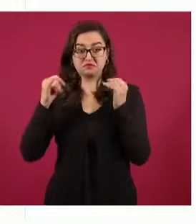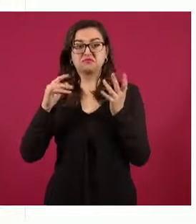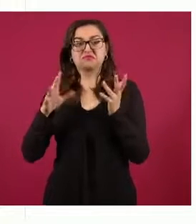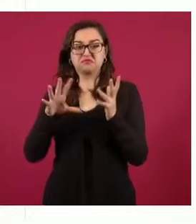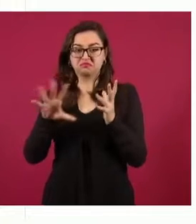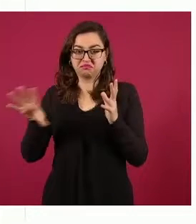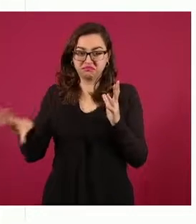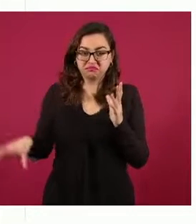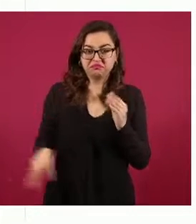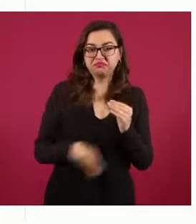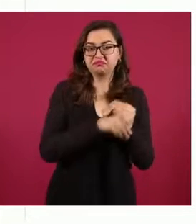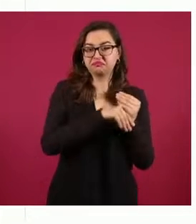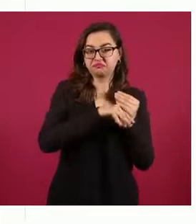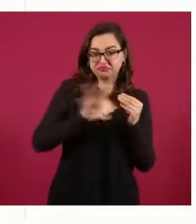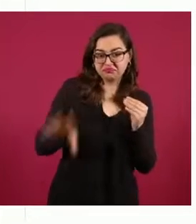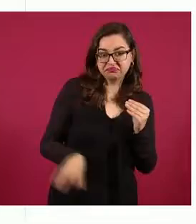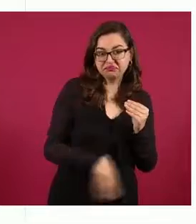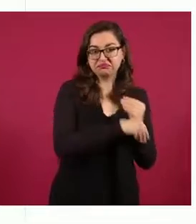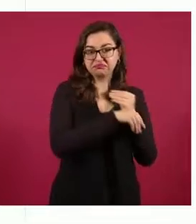ya se apoderó,